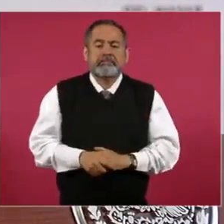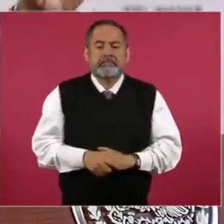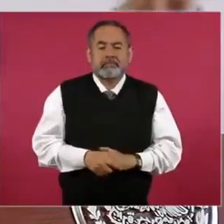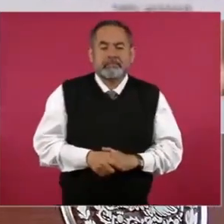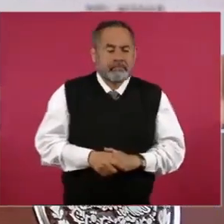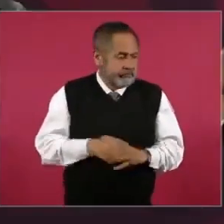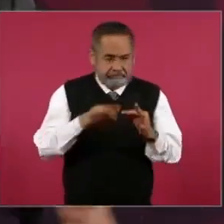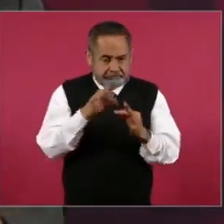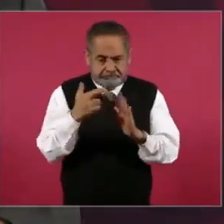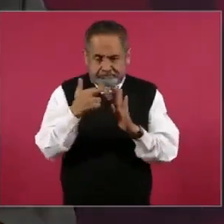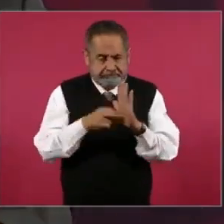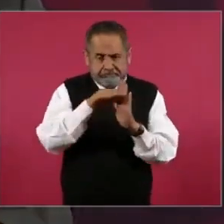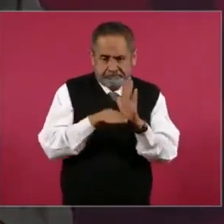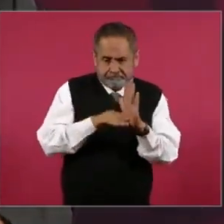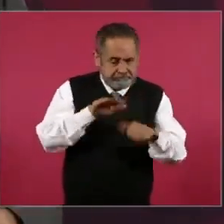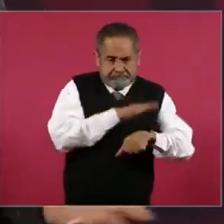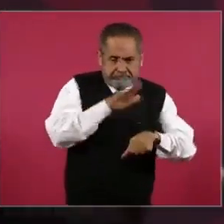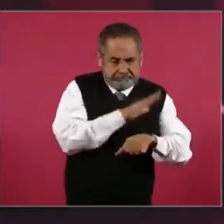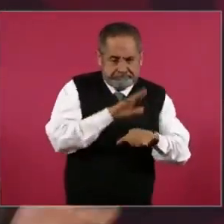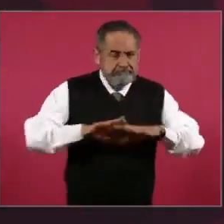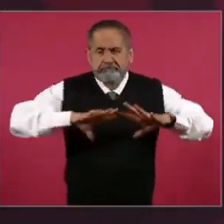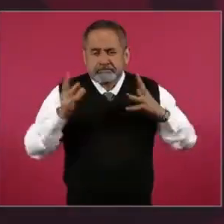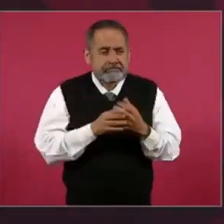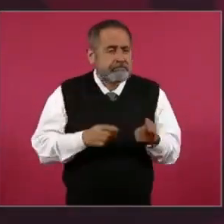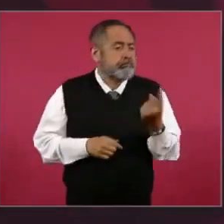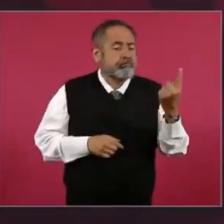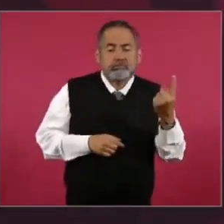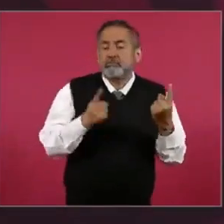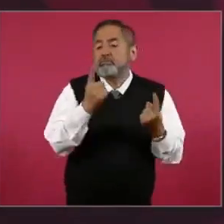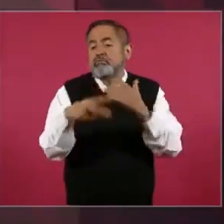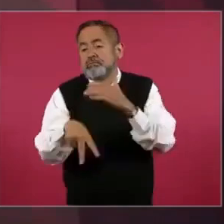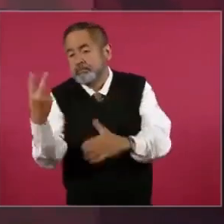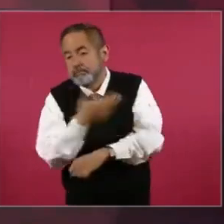sea, ya cumplieron. Y hay 100 para un cargo.